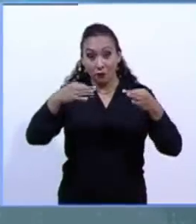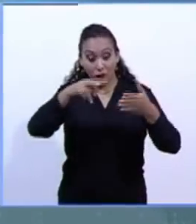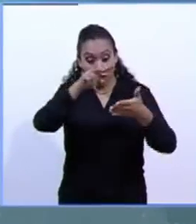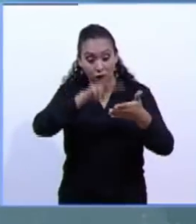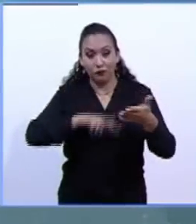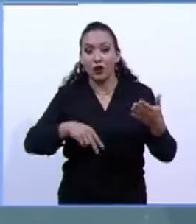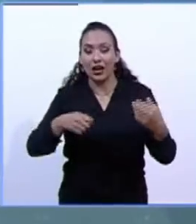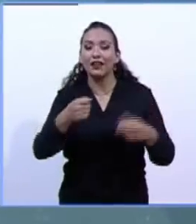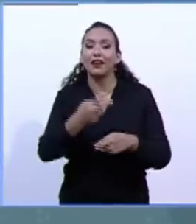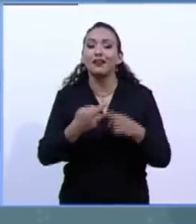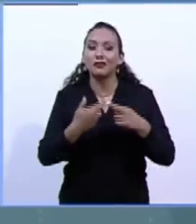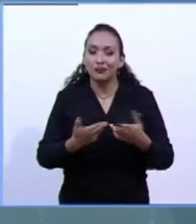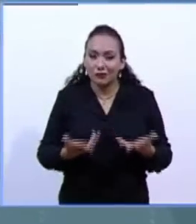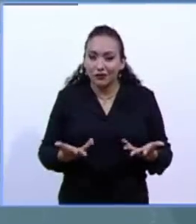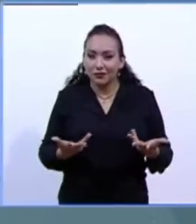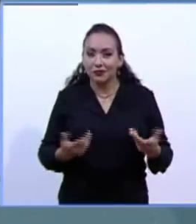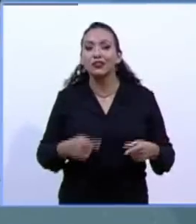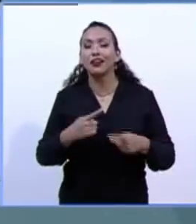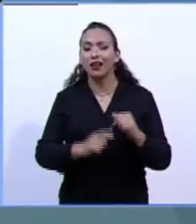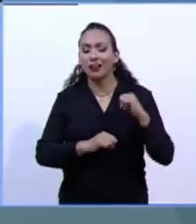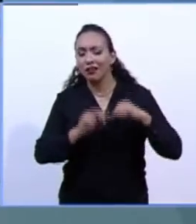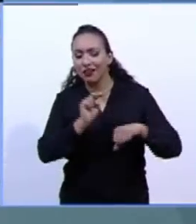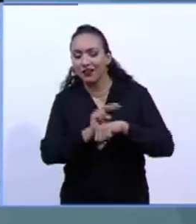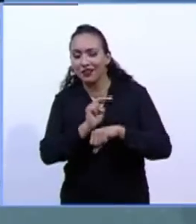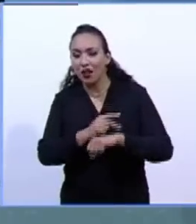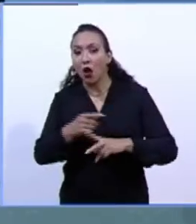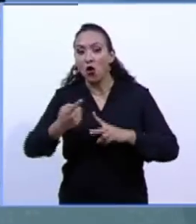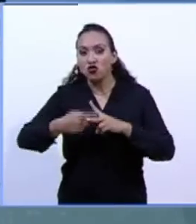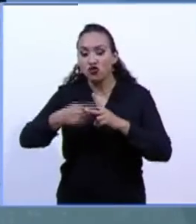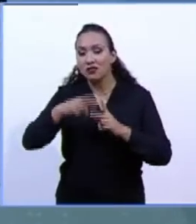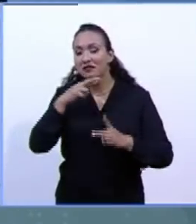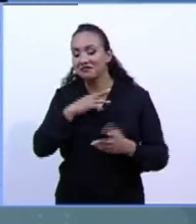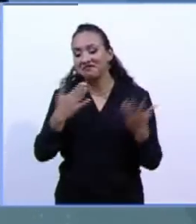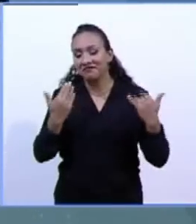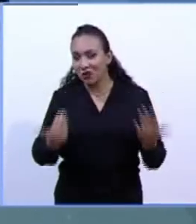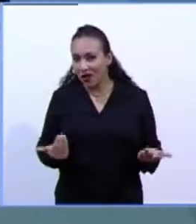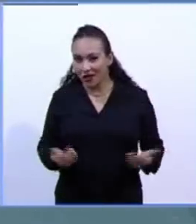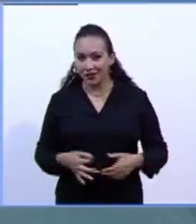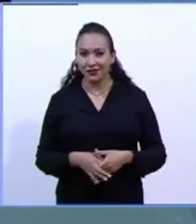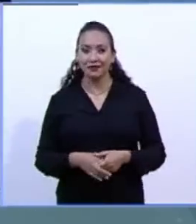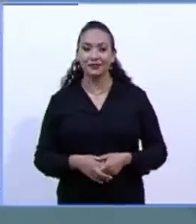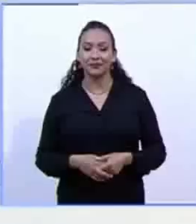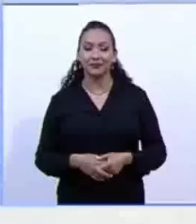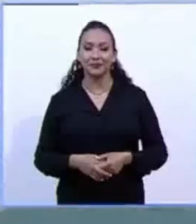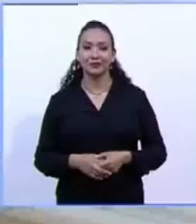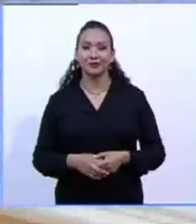habrá urnas diferenciadas ni tampoco habrá conteo rápido.